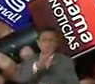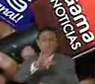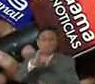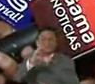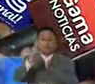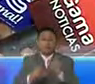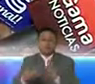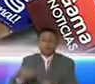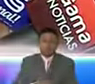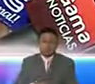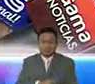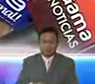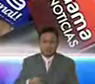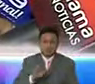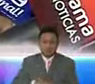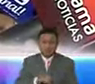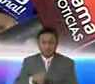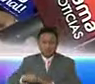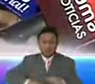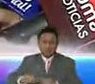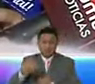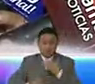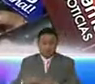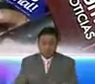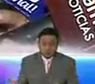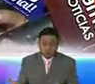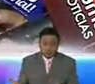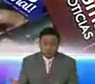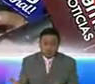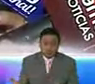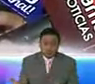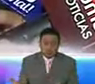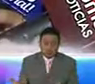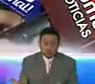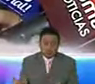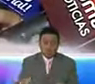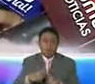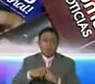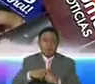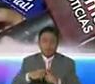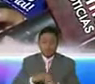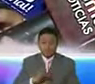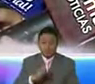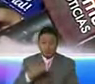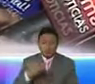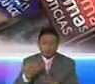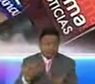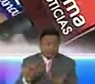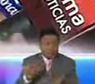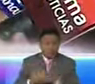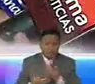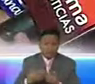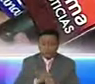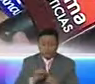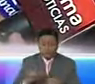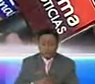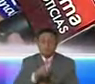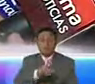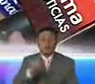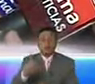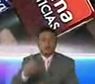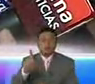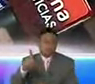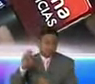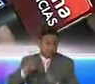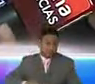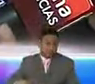personas no tienen ninguna causa en la administración de la justicia. Estamos hablando más de la mitad, no están procesados en ningún lado. 31 casos que podrían